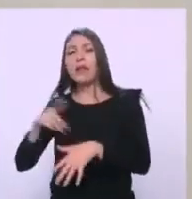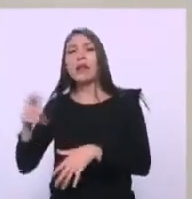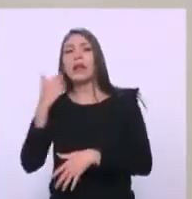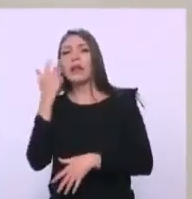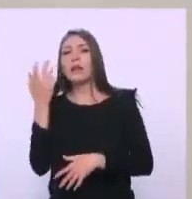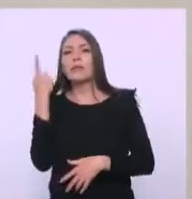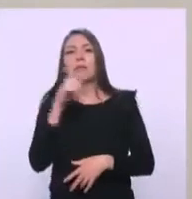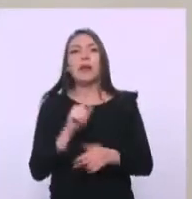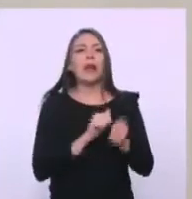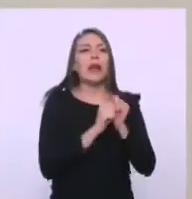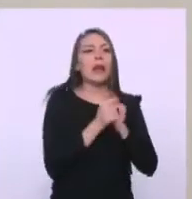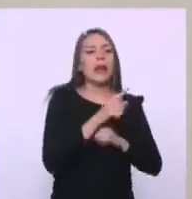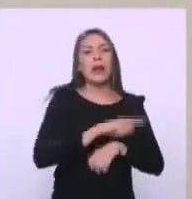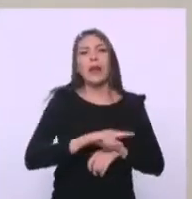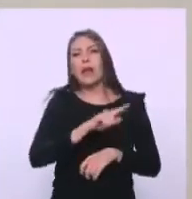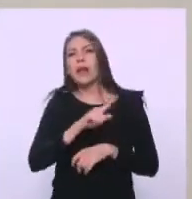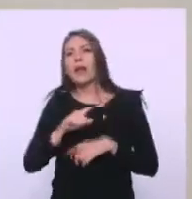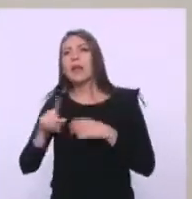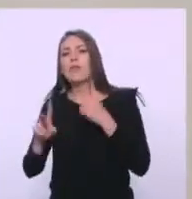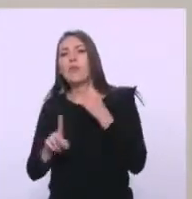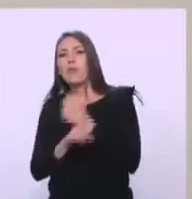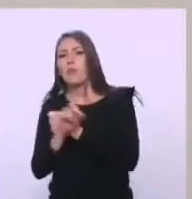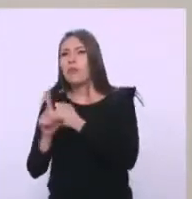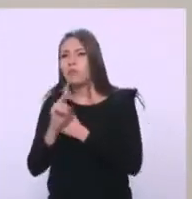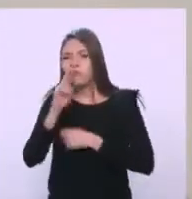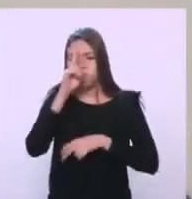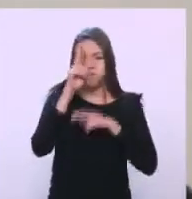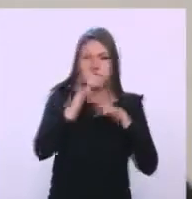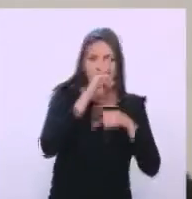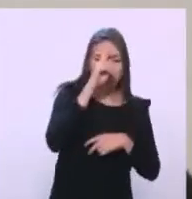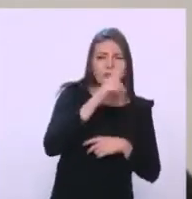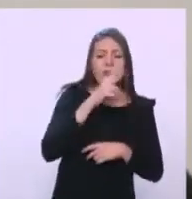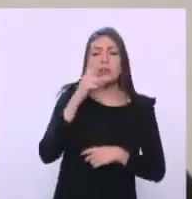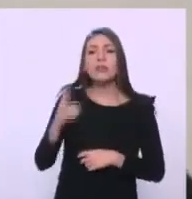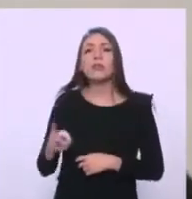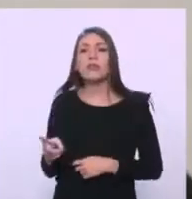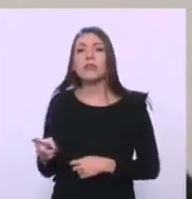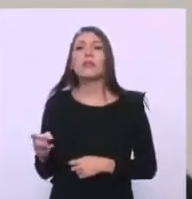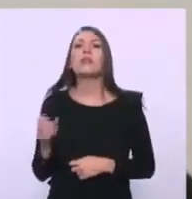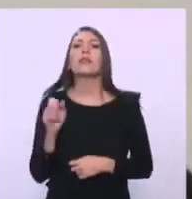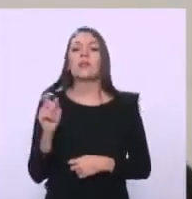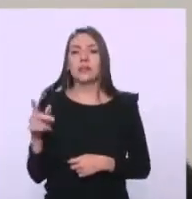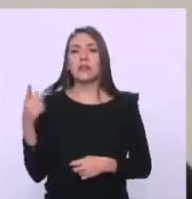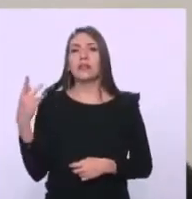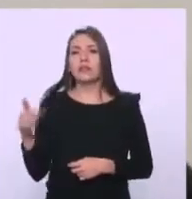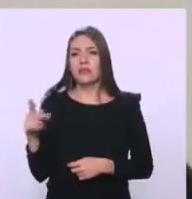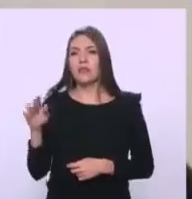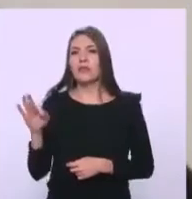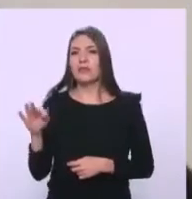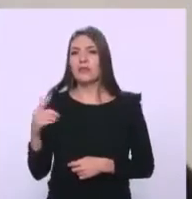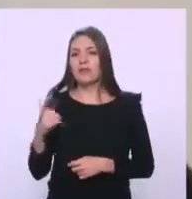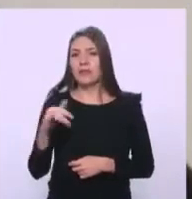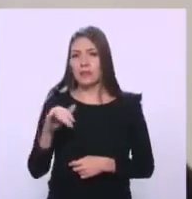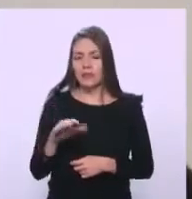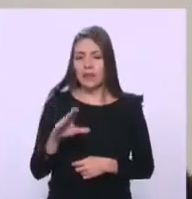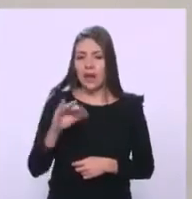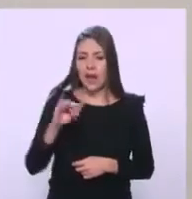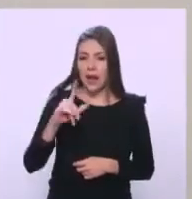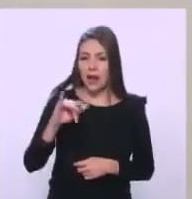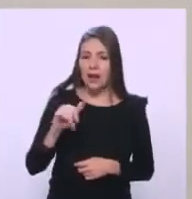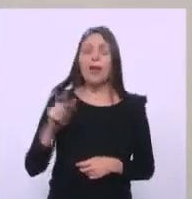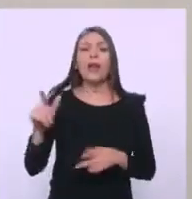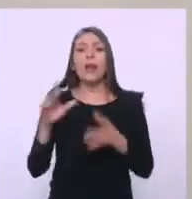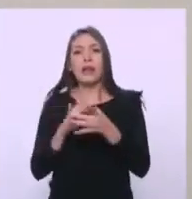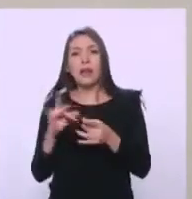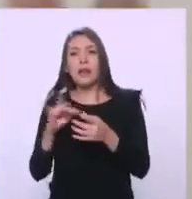que era para generar violencia. Yo no trato de criminalizar lo que pasó en la fiscalía, pero sí hubo una intención